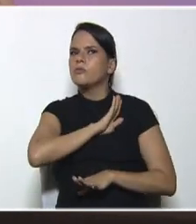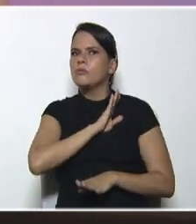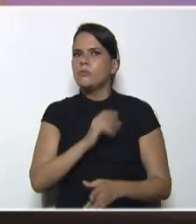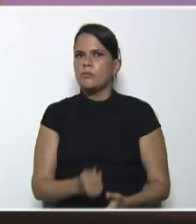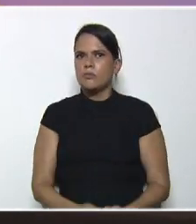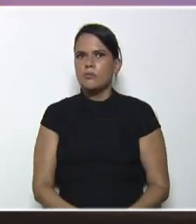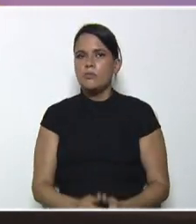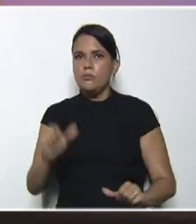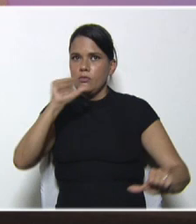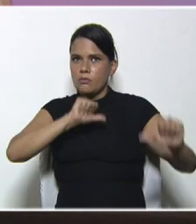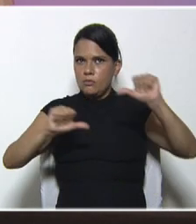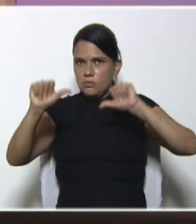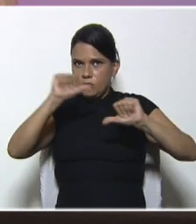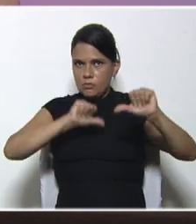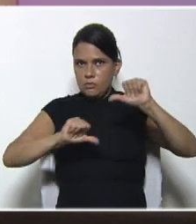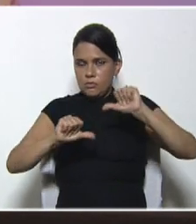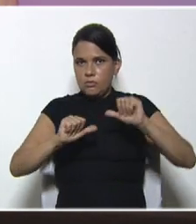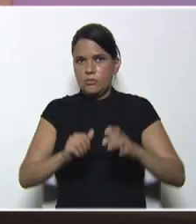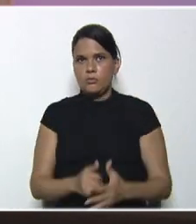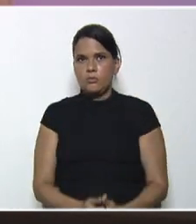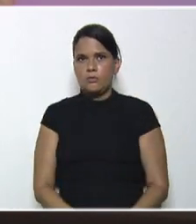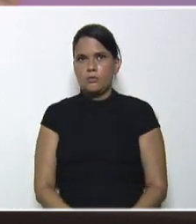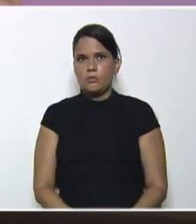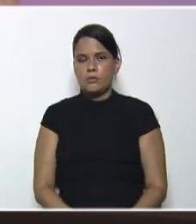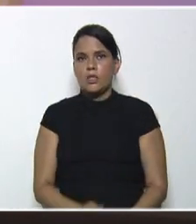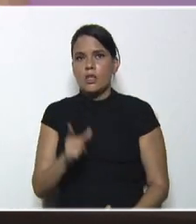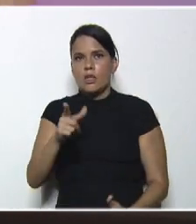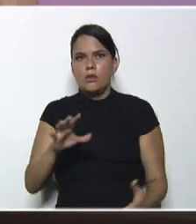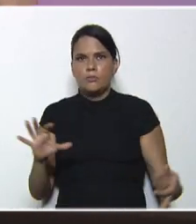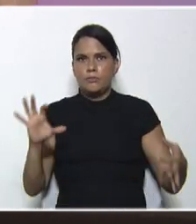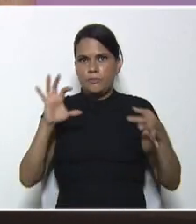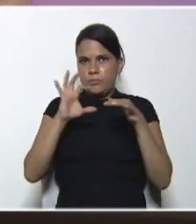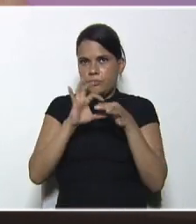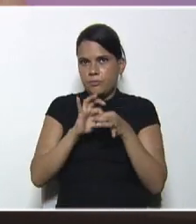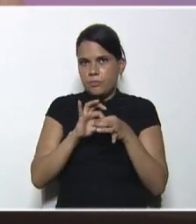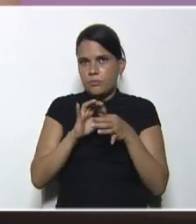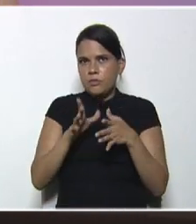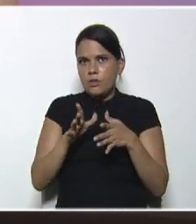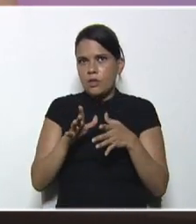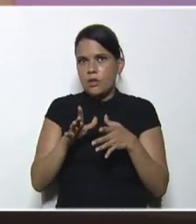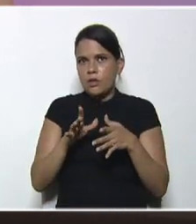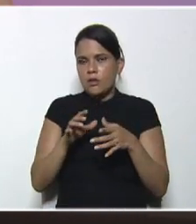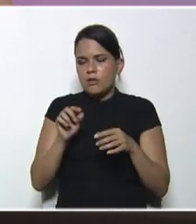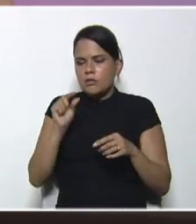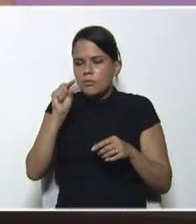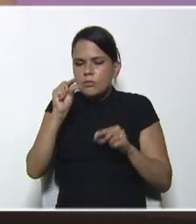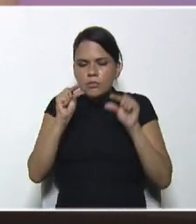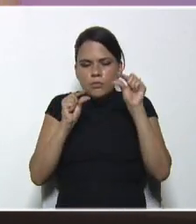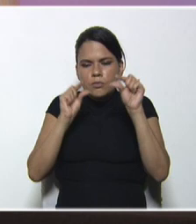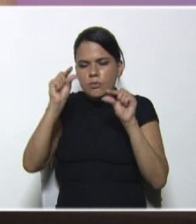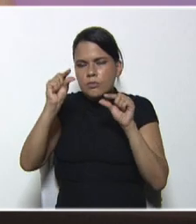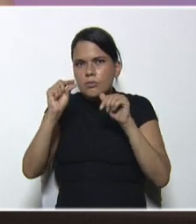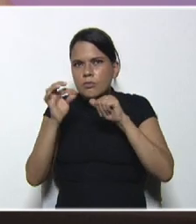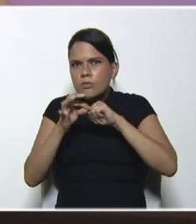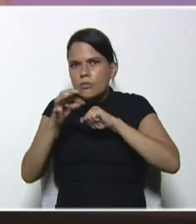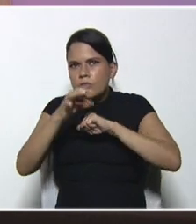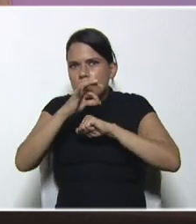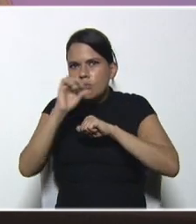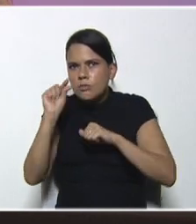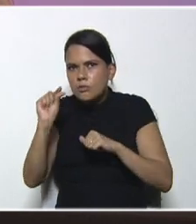propias químicas y que está compuesta por partículas subatómicas como lo